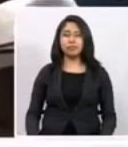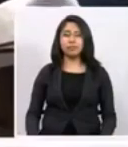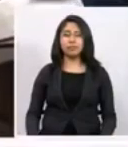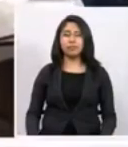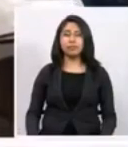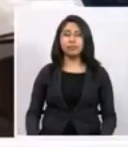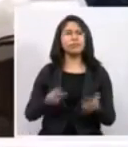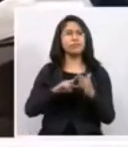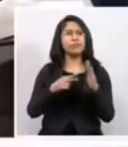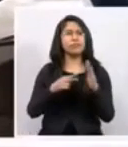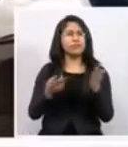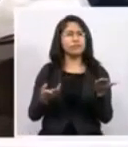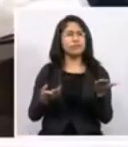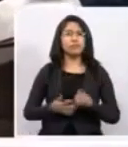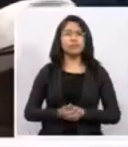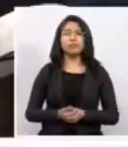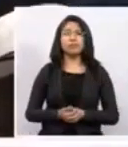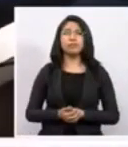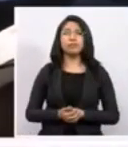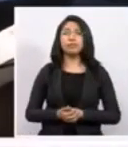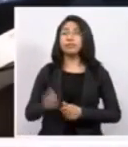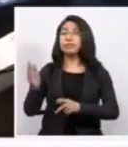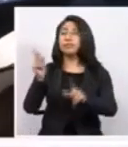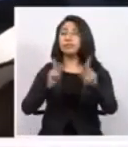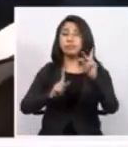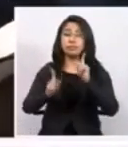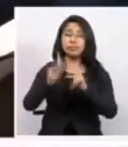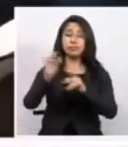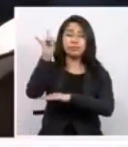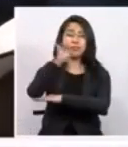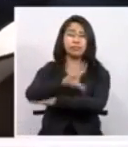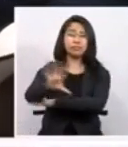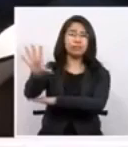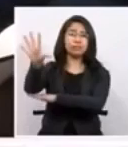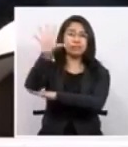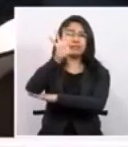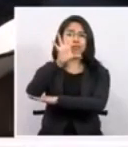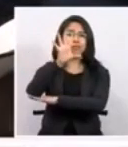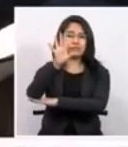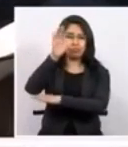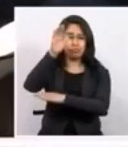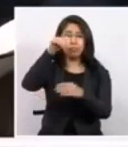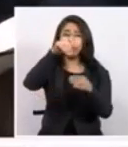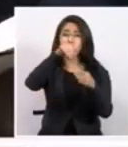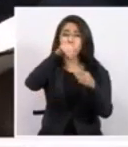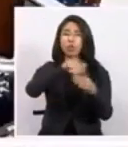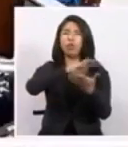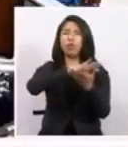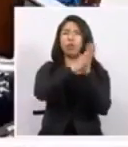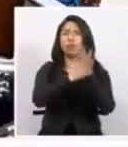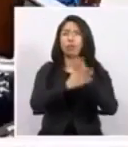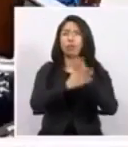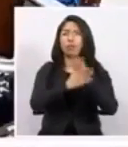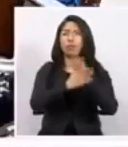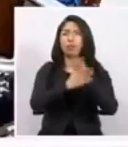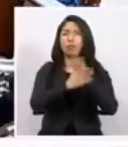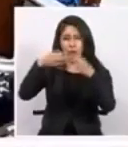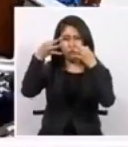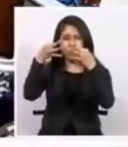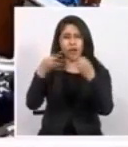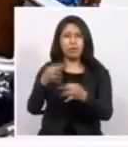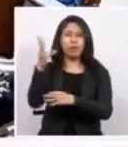Eso quiere decir que la población boliviana votó por la paz y la estabilidad,